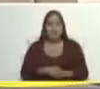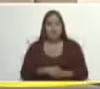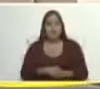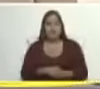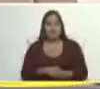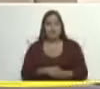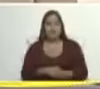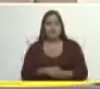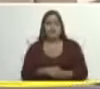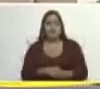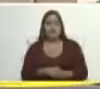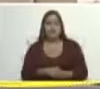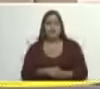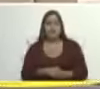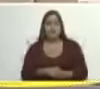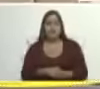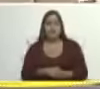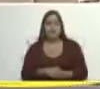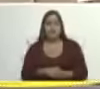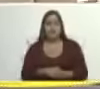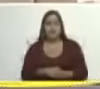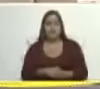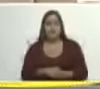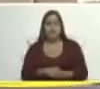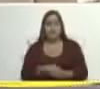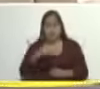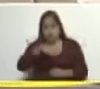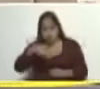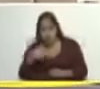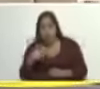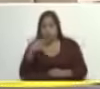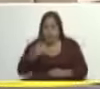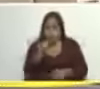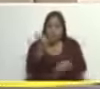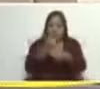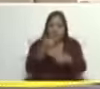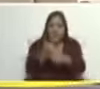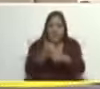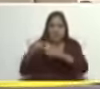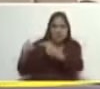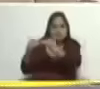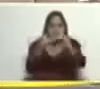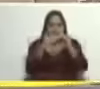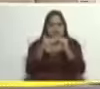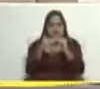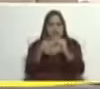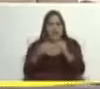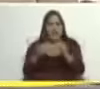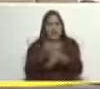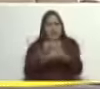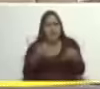de una sociedad. Y para poder funcionar de manera óptima,